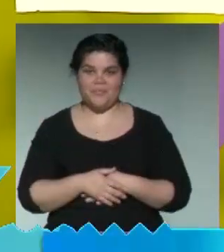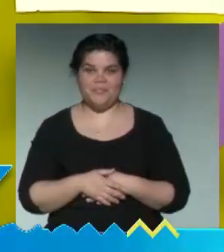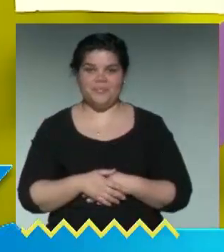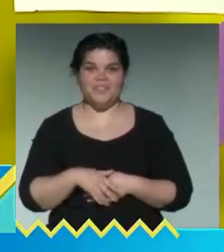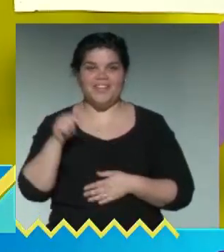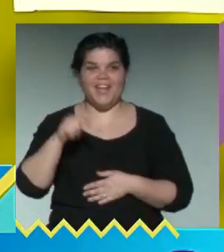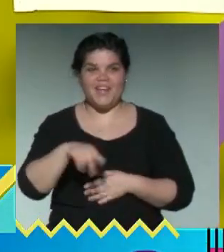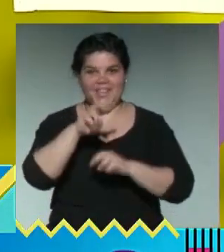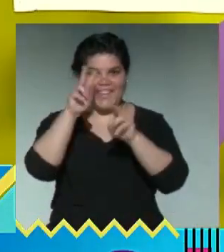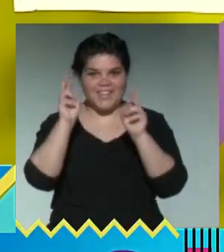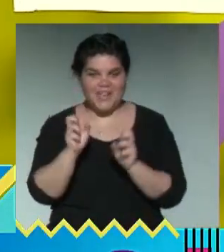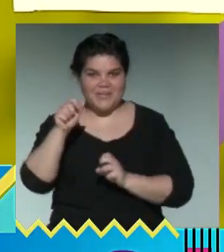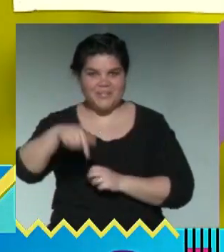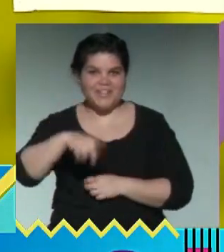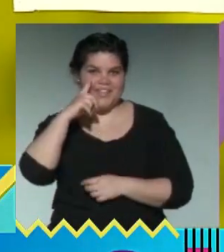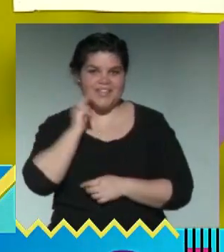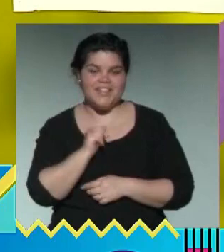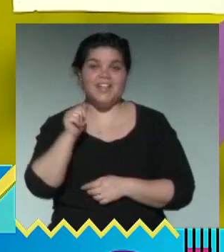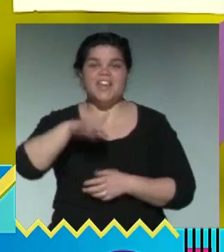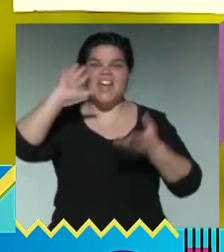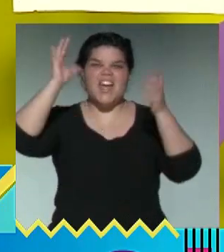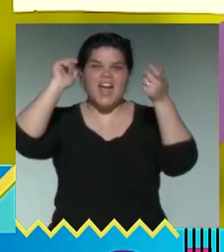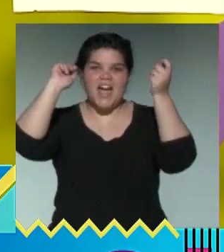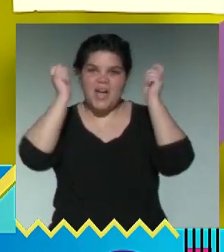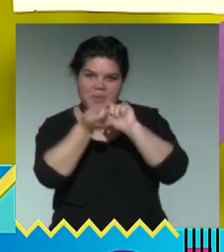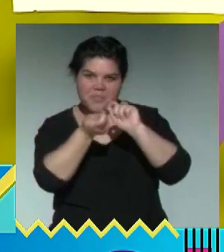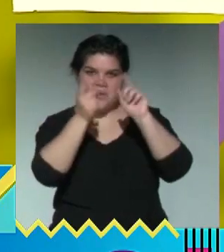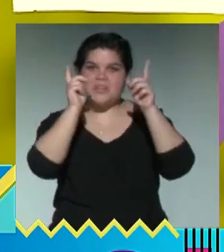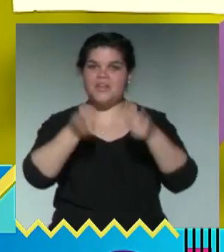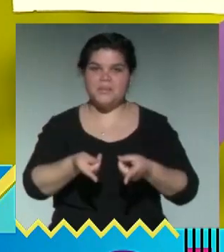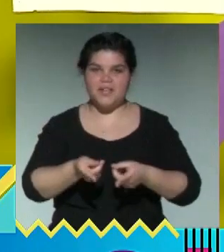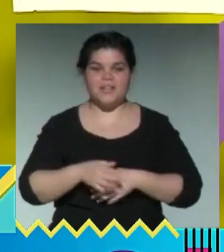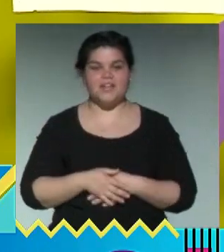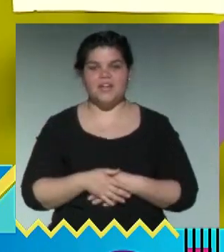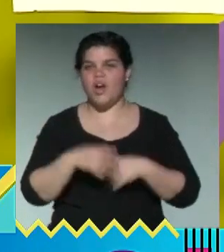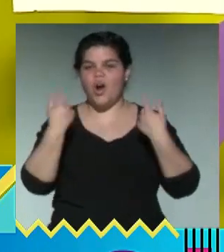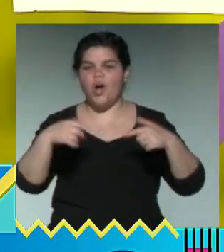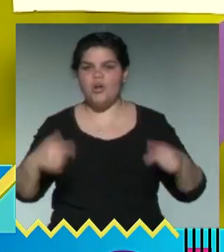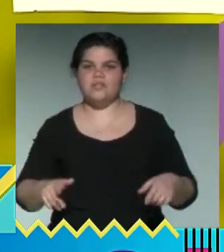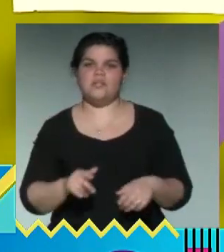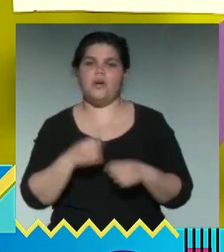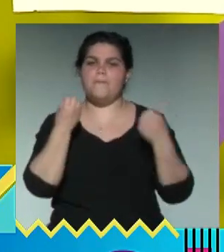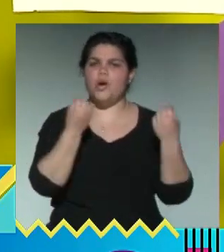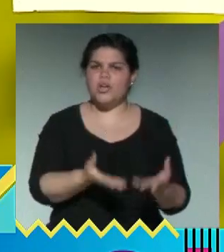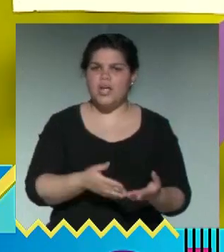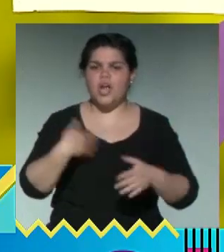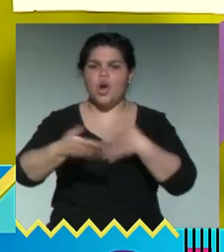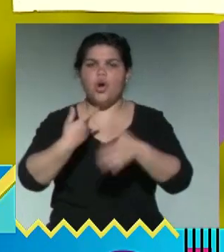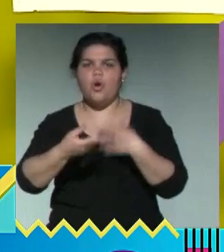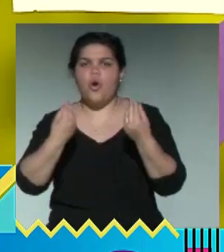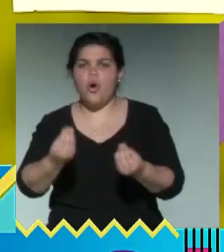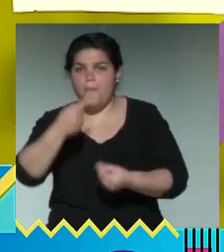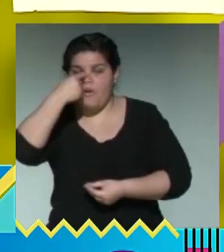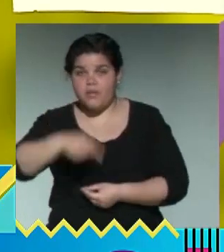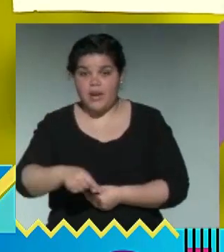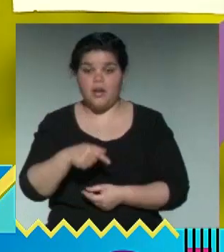Presentamos el tema entonces, ¿sí? Se habló de cambio climático, ¿sí? De las causas y también de las consecuencias. Ahí lo veíamos un poco en el clip.